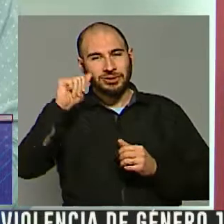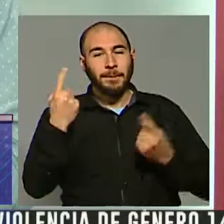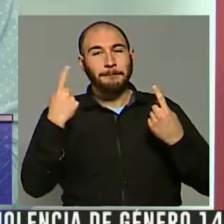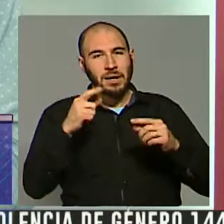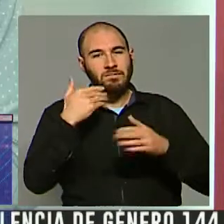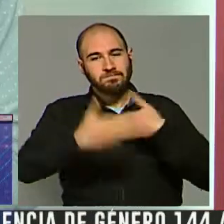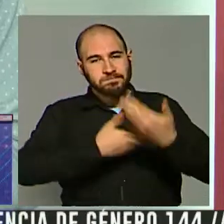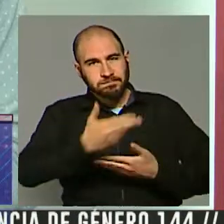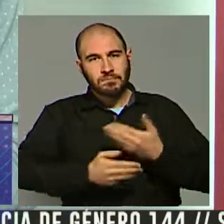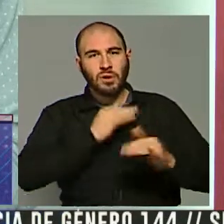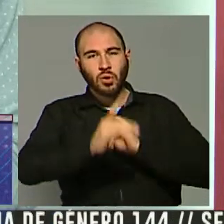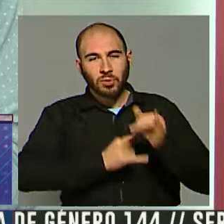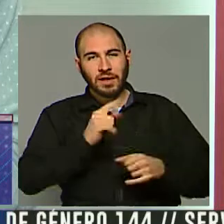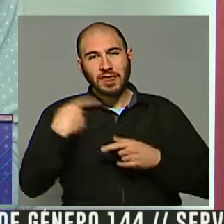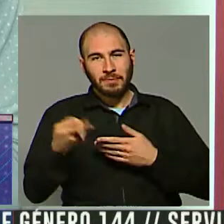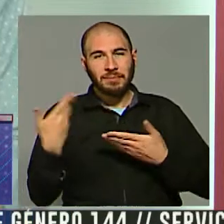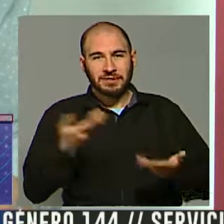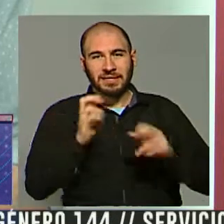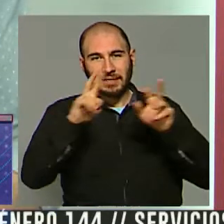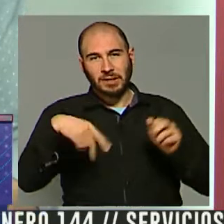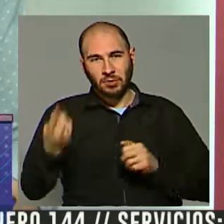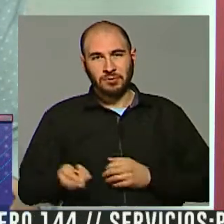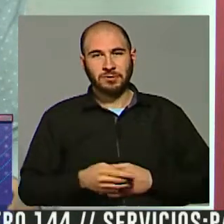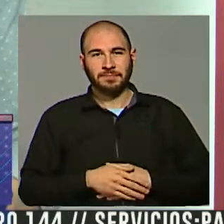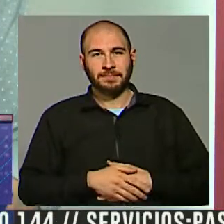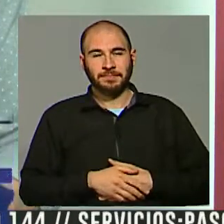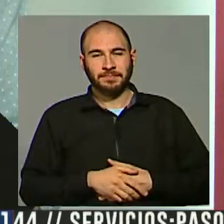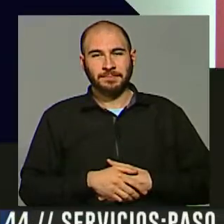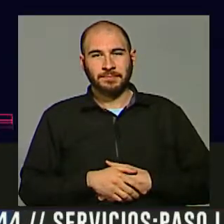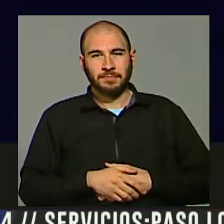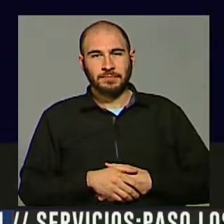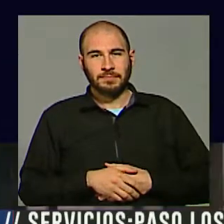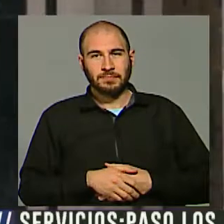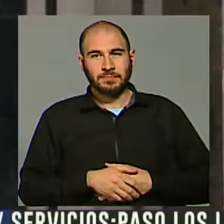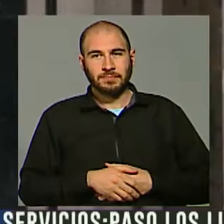a ir desarrollando luego de presentar el resto de los títulos.